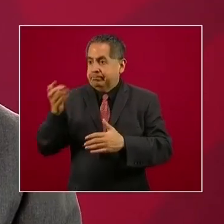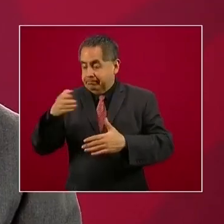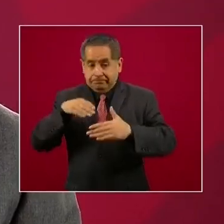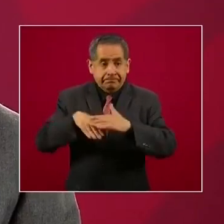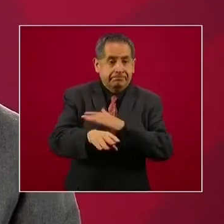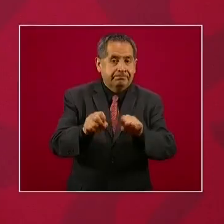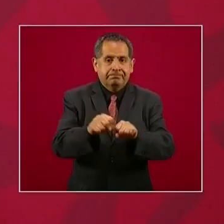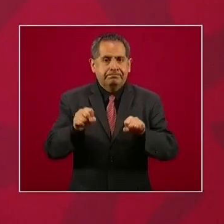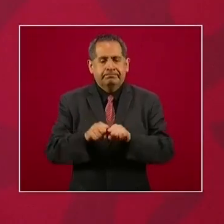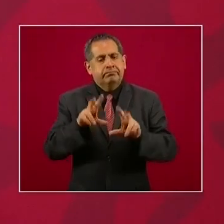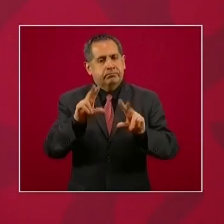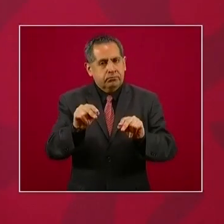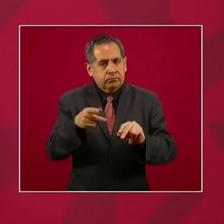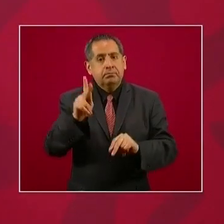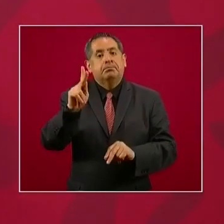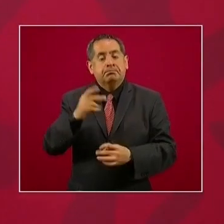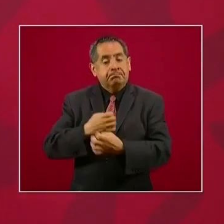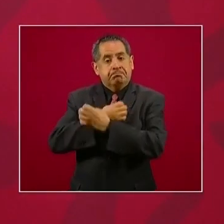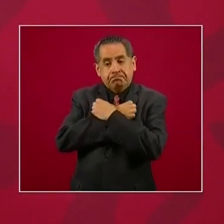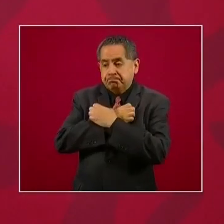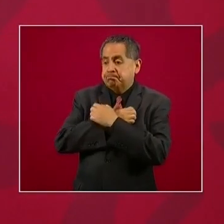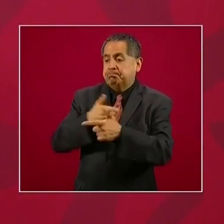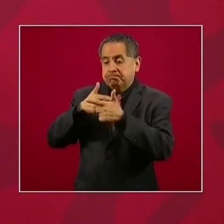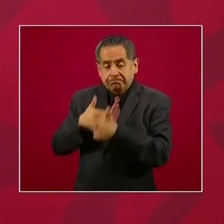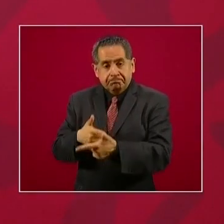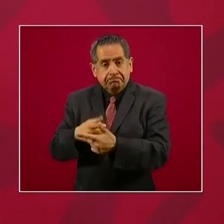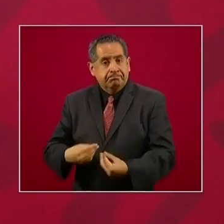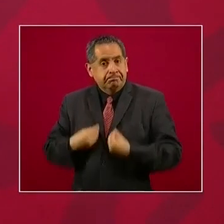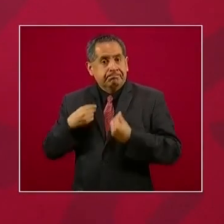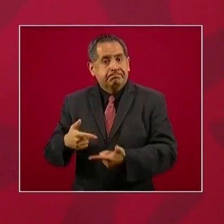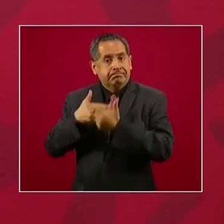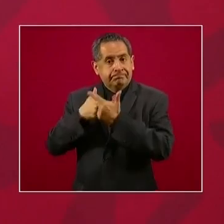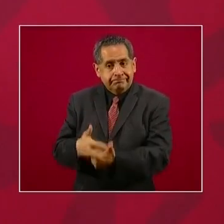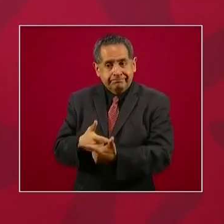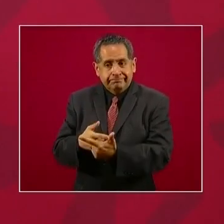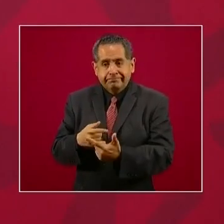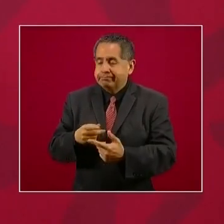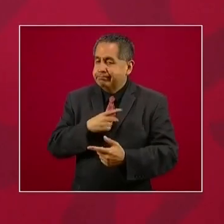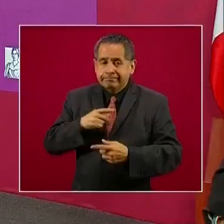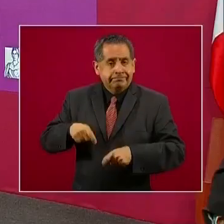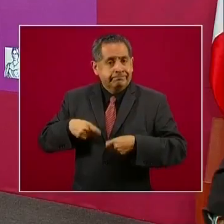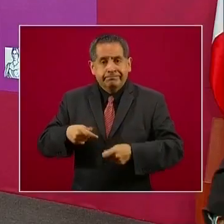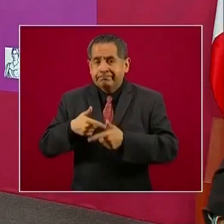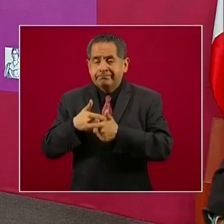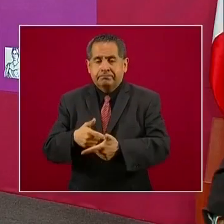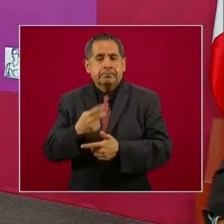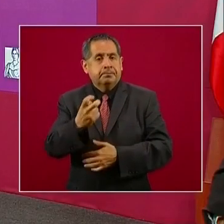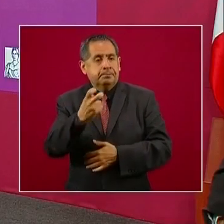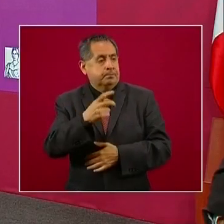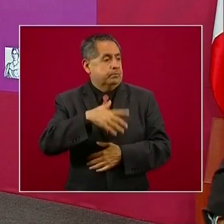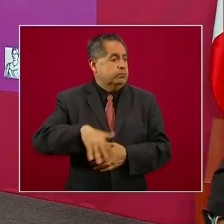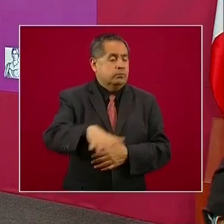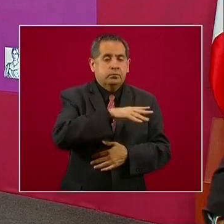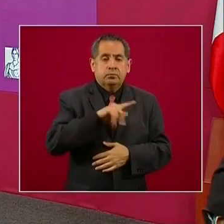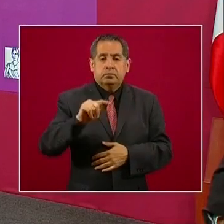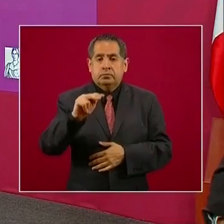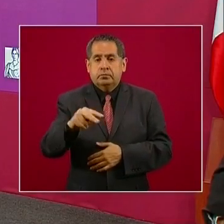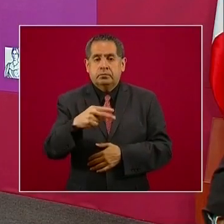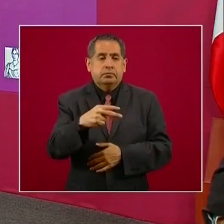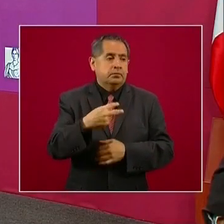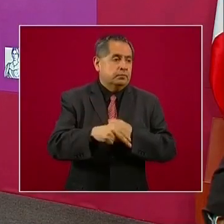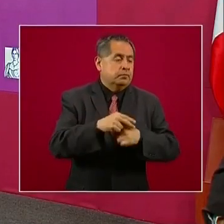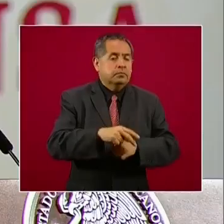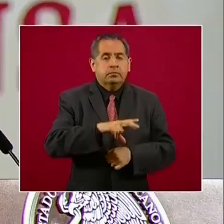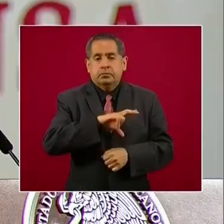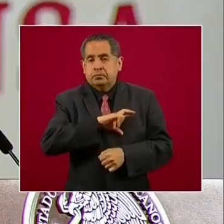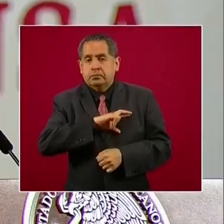se debe de continuar la vida sigue por ello este gran esfuerzo que harán la televisión pública y privada en mexico